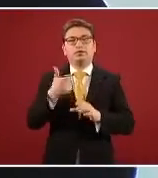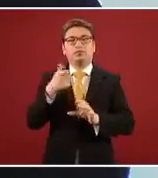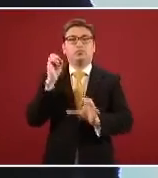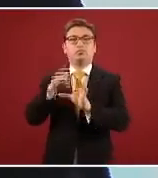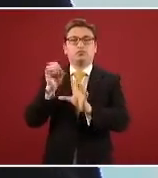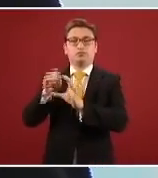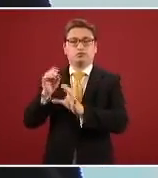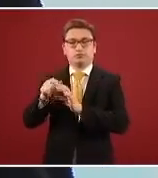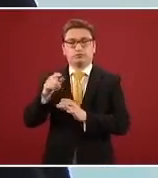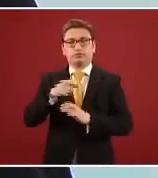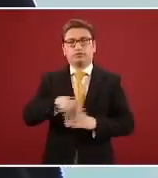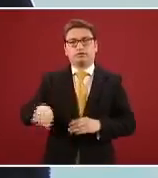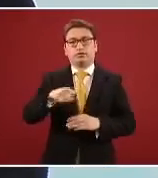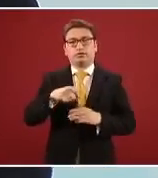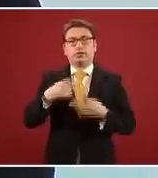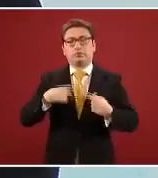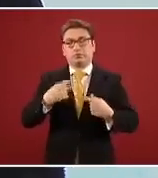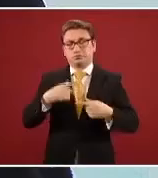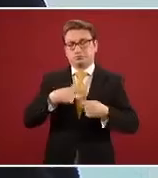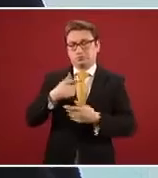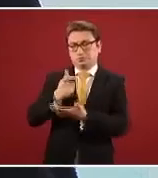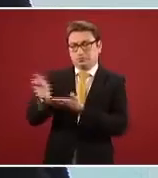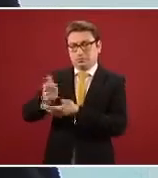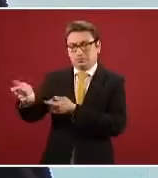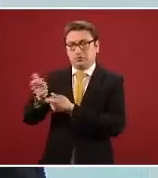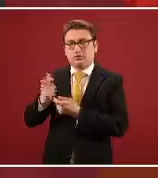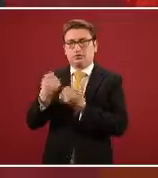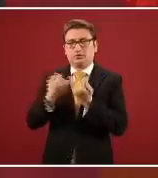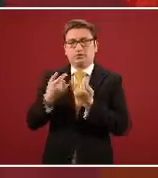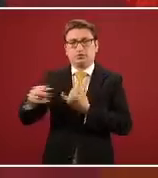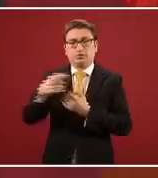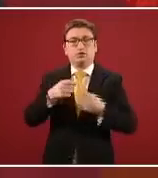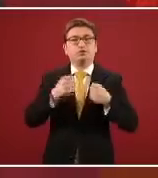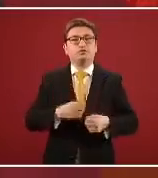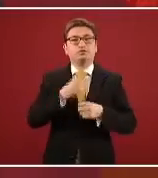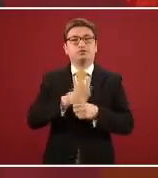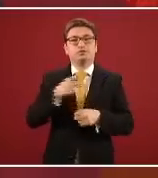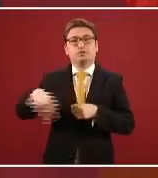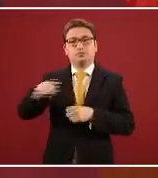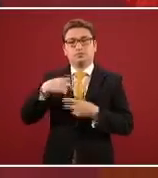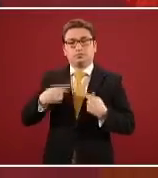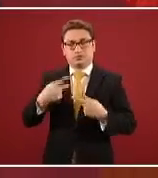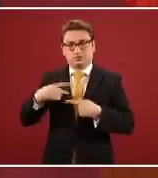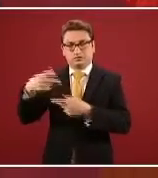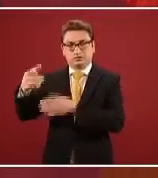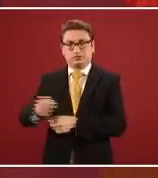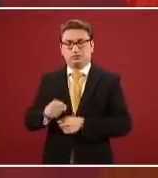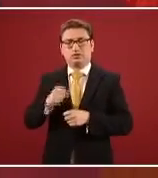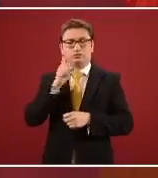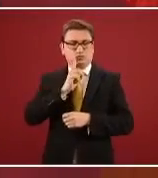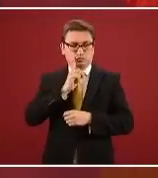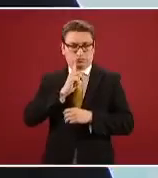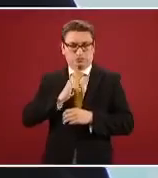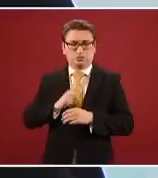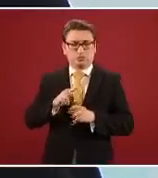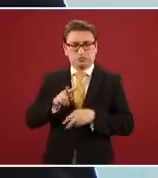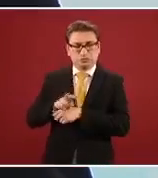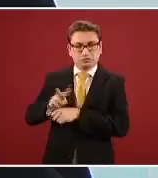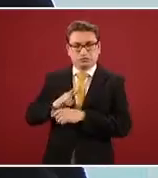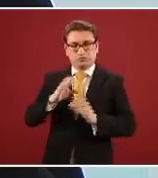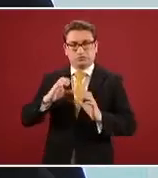y salarios al tratante y a las personas encargadas de la seguridad de las víctimas. Este